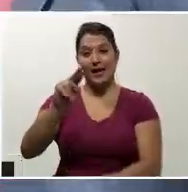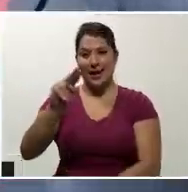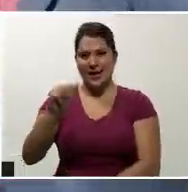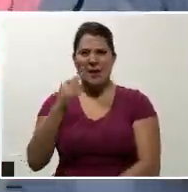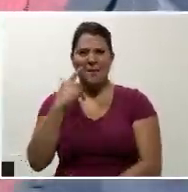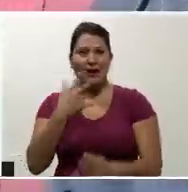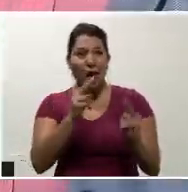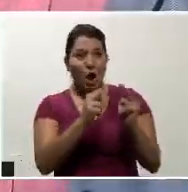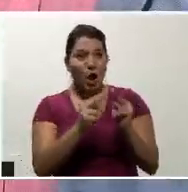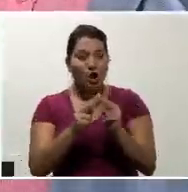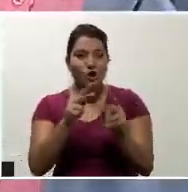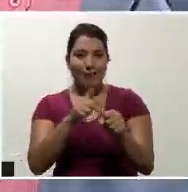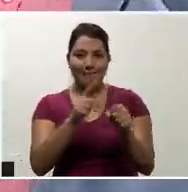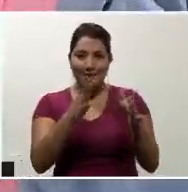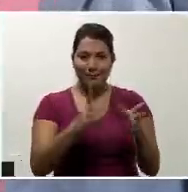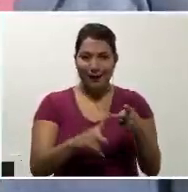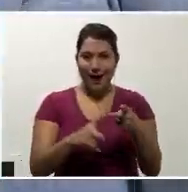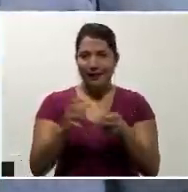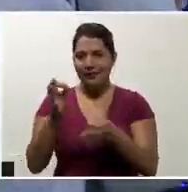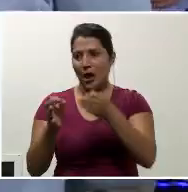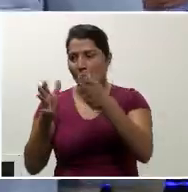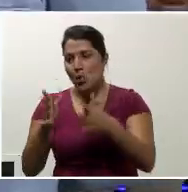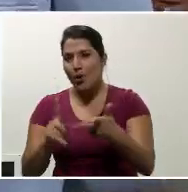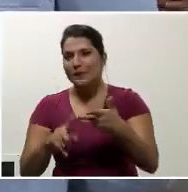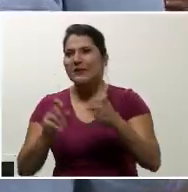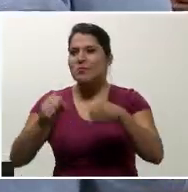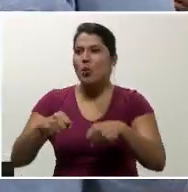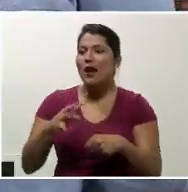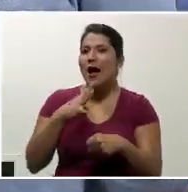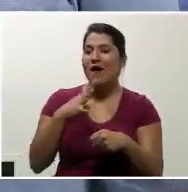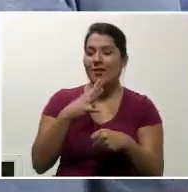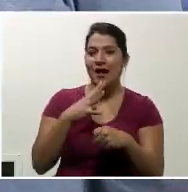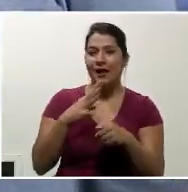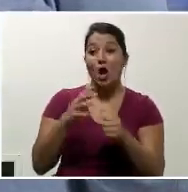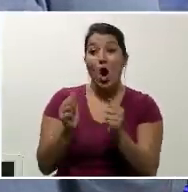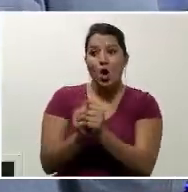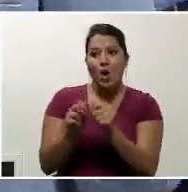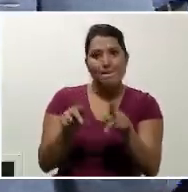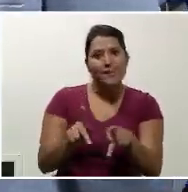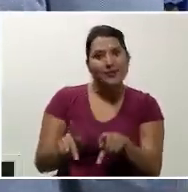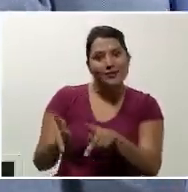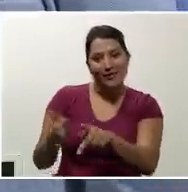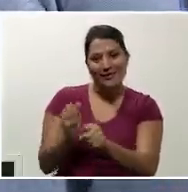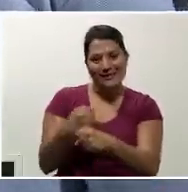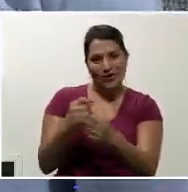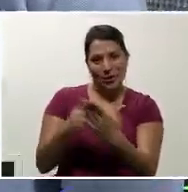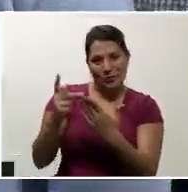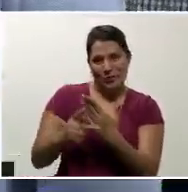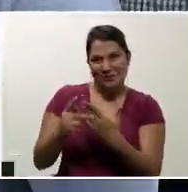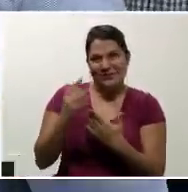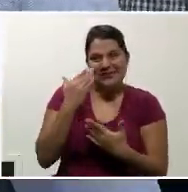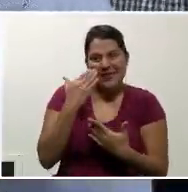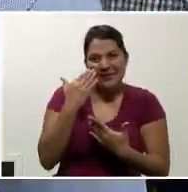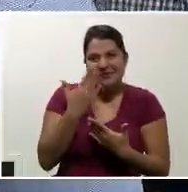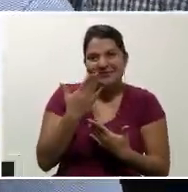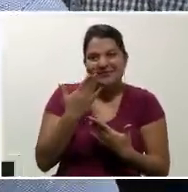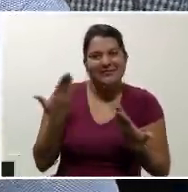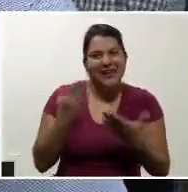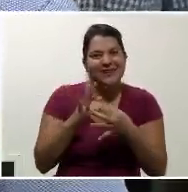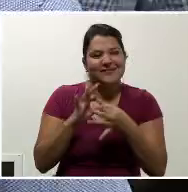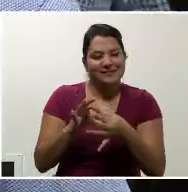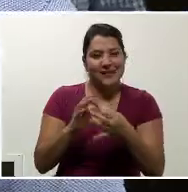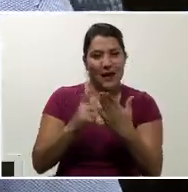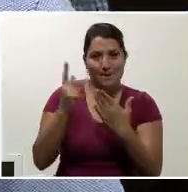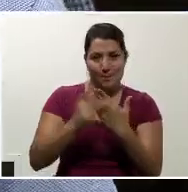a los jueces y por supuesto para hablar con quienes han realizado este programa y saber qué es lo que esperamos. Adrián Naranjo, productor de